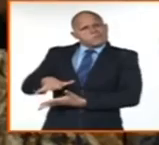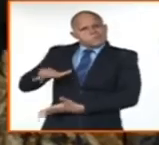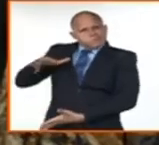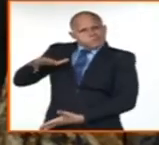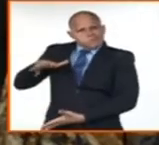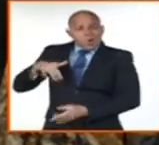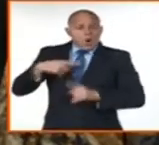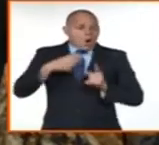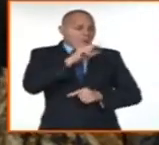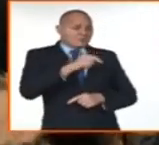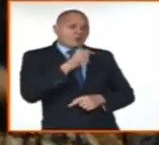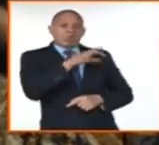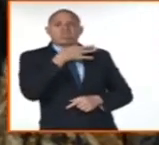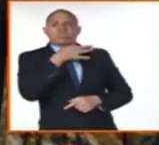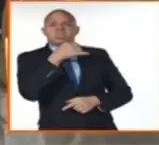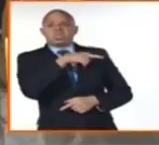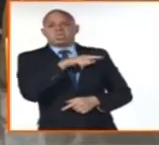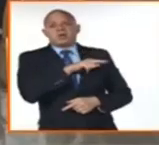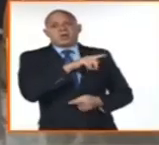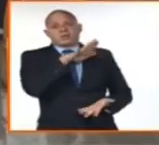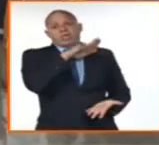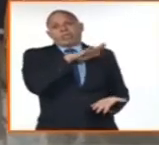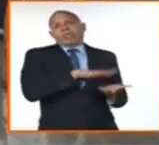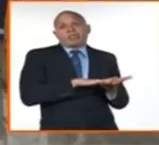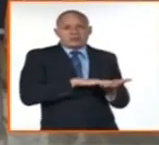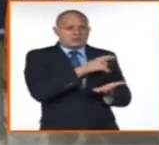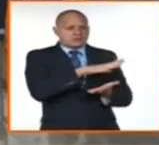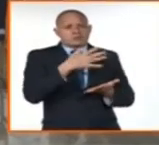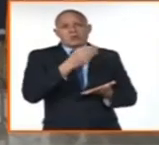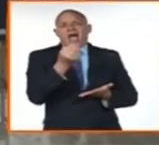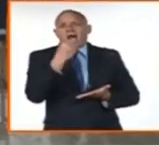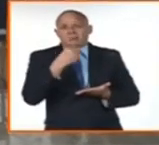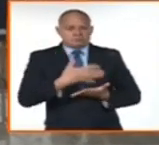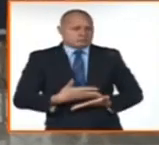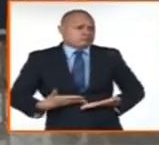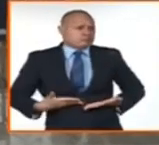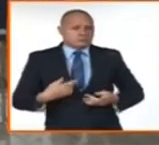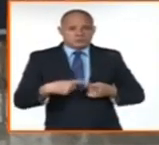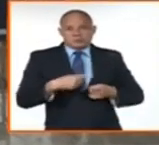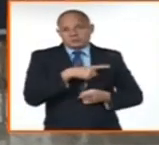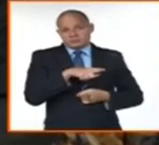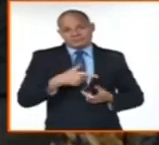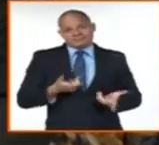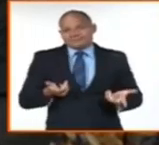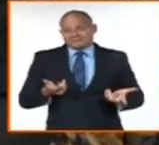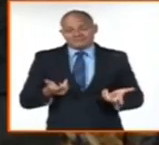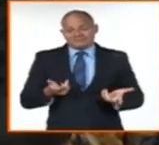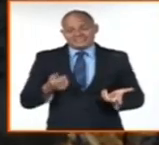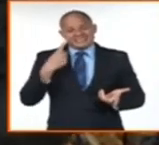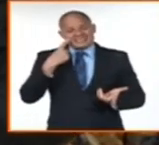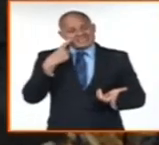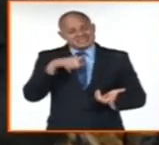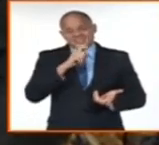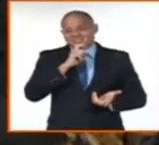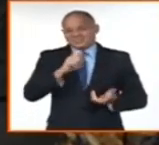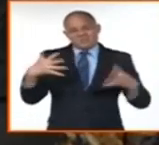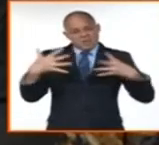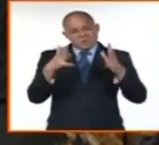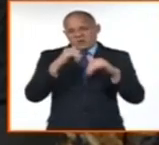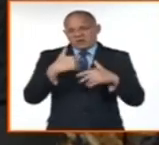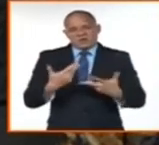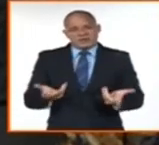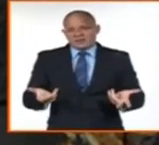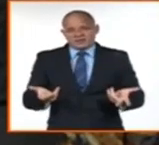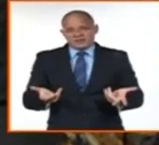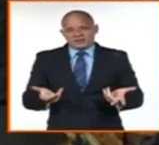lograr que todo el mundo estuviera vacunado, que todo el mundo pudiera estar protegido, para además evitar que